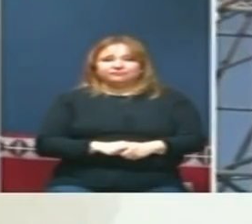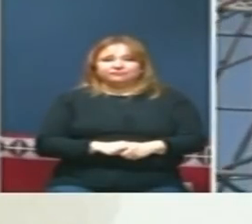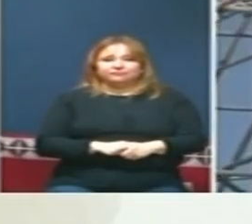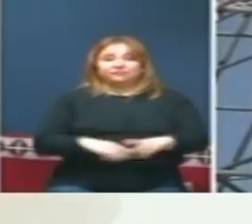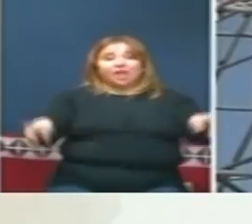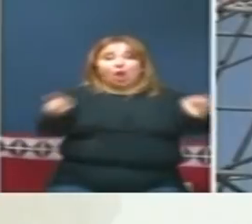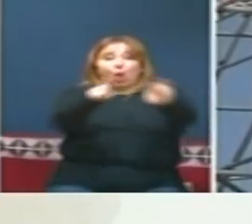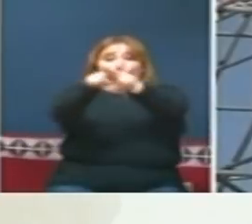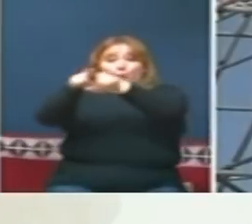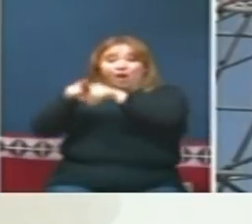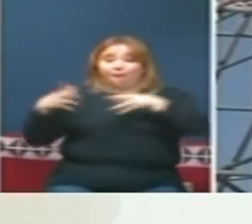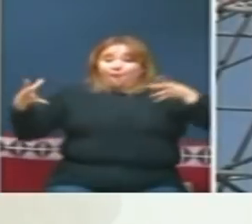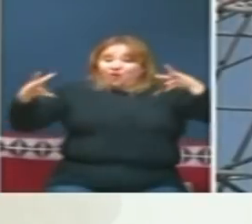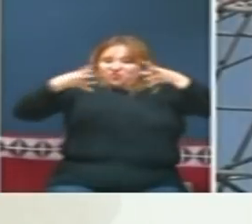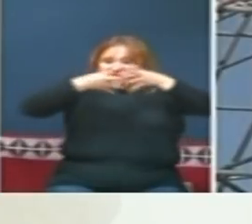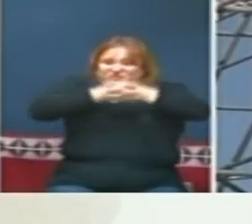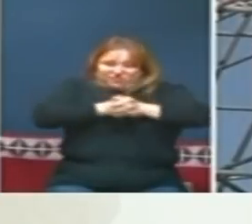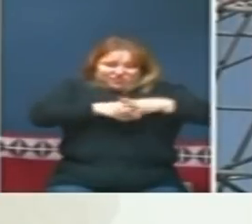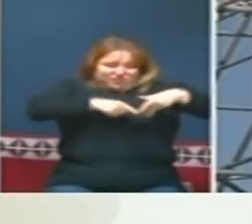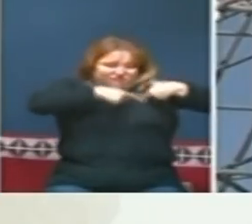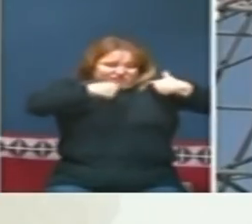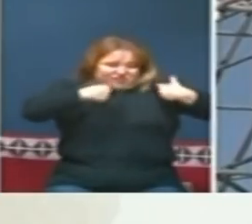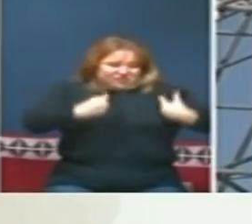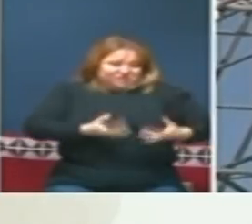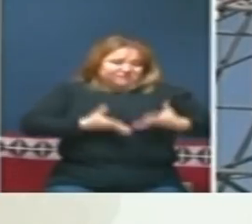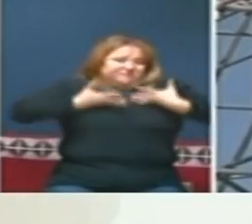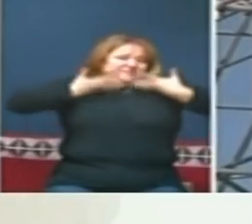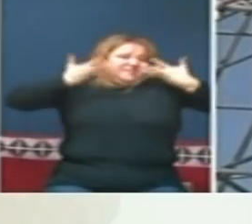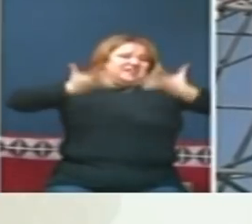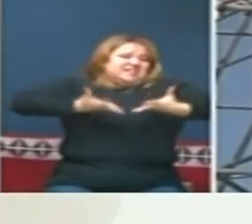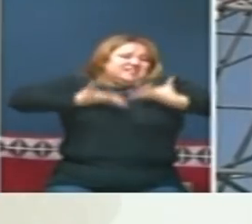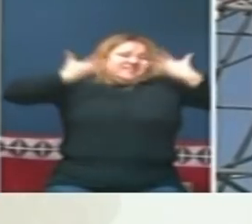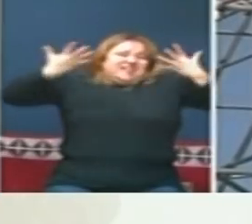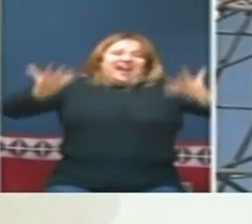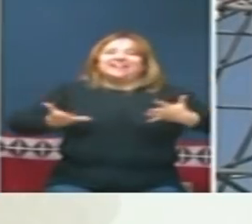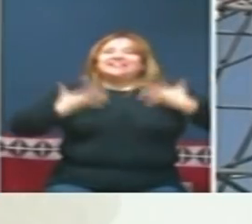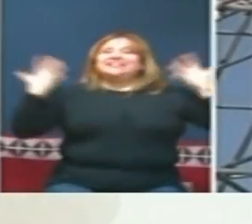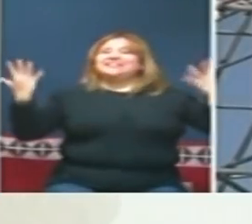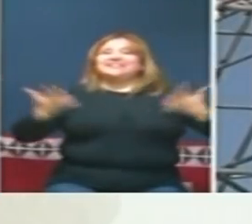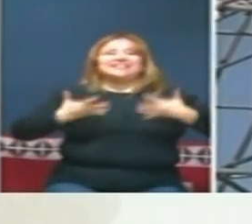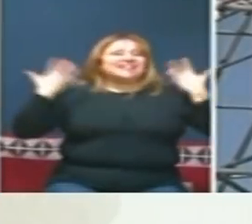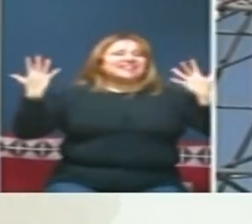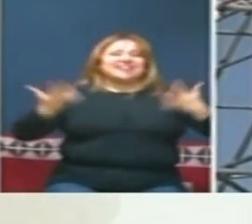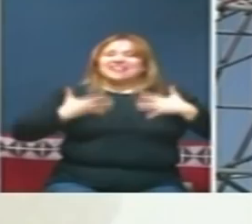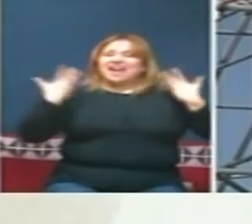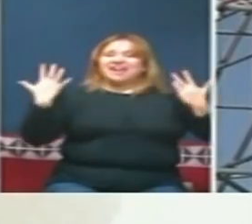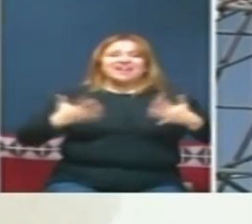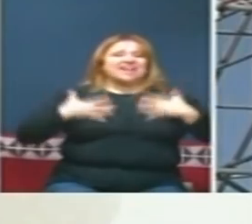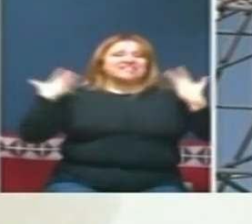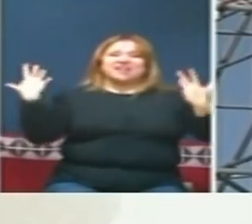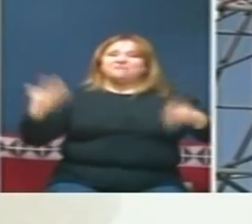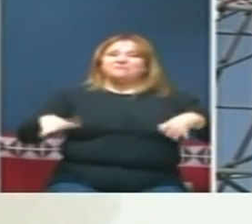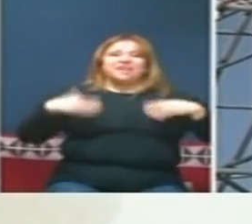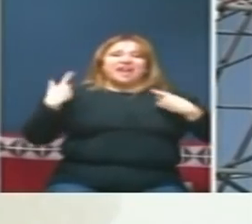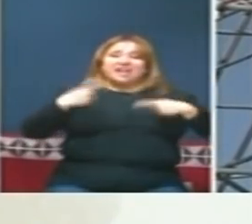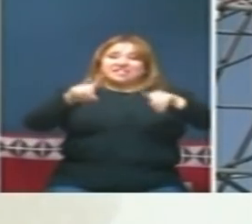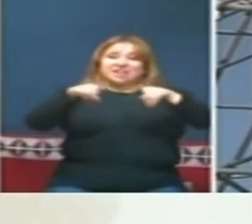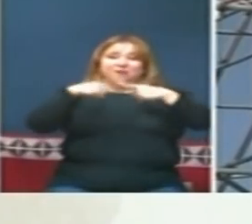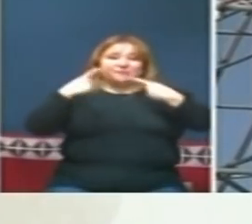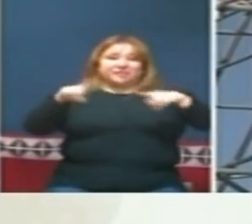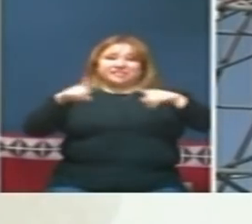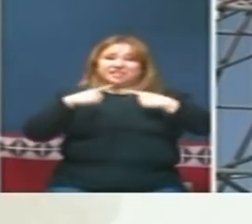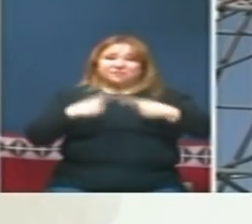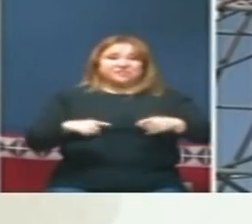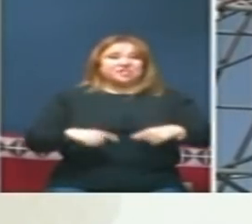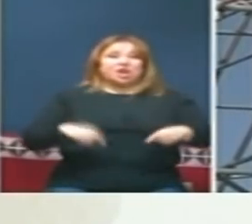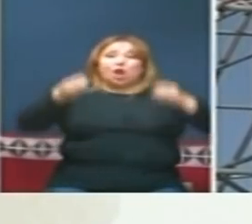Hermanos, unamos nuestros corazones y nuestras voces para cantar juntos el himno a los mártires y así